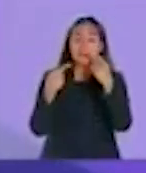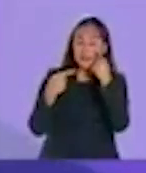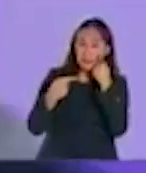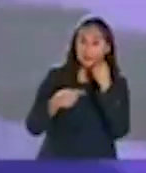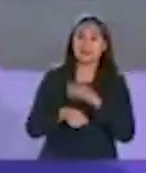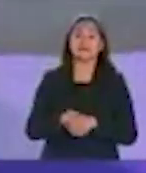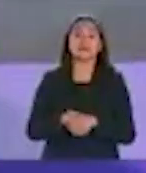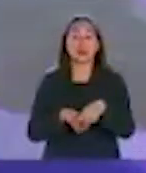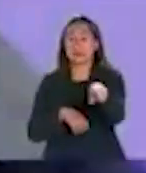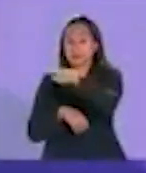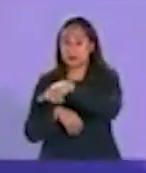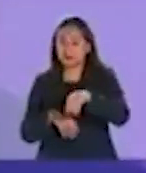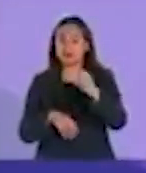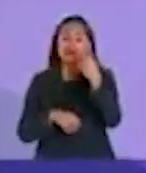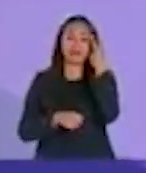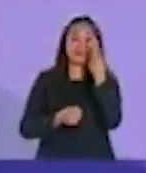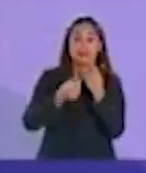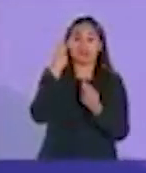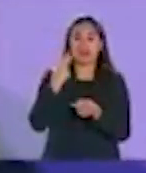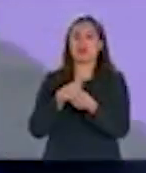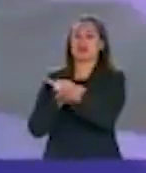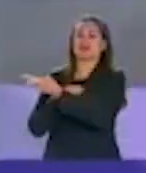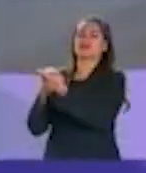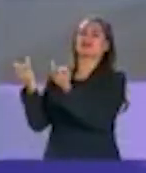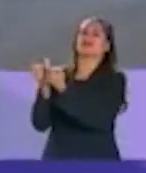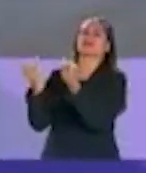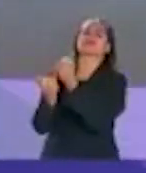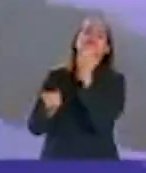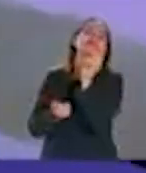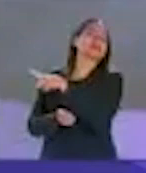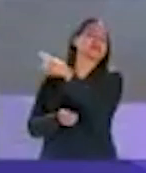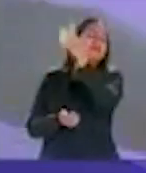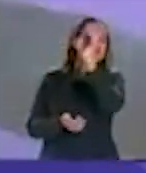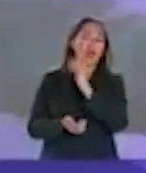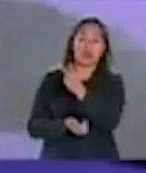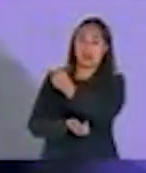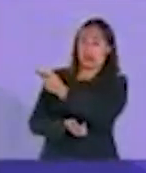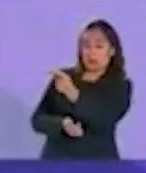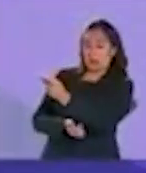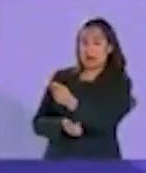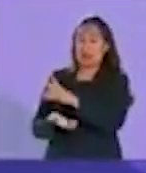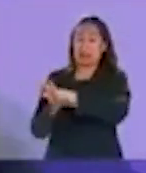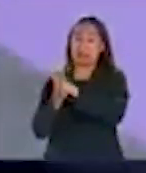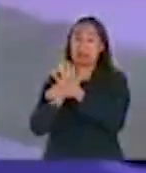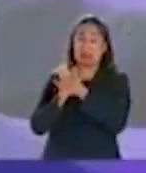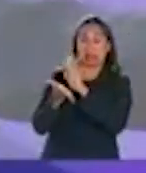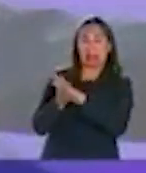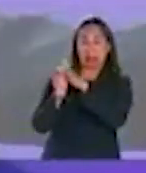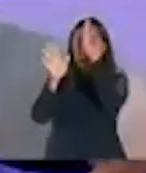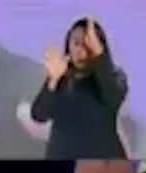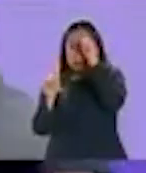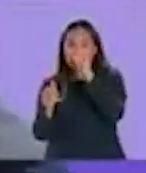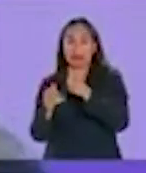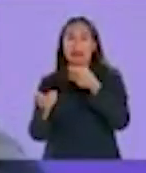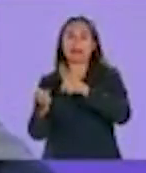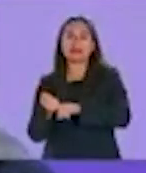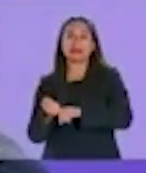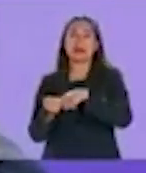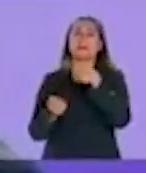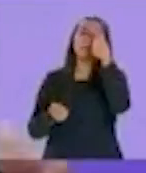ofenden porque digo que son lo mismo los dos se pusieron de acuerdo para aprobar